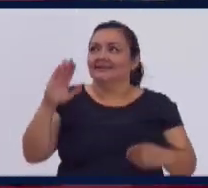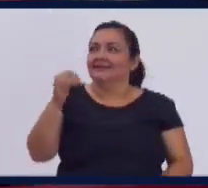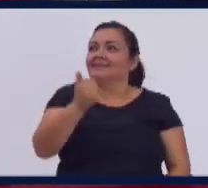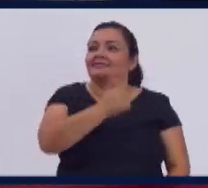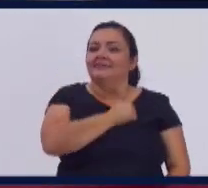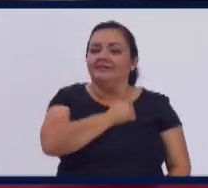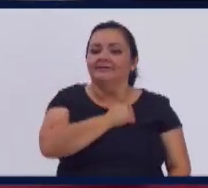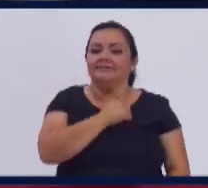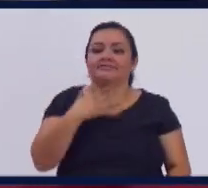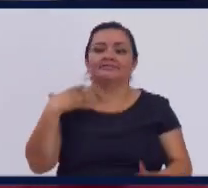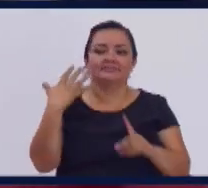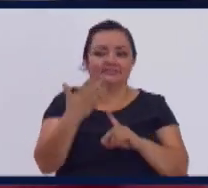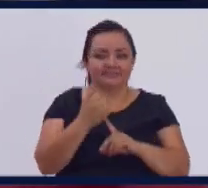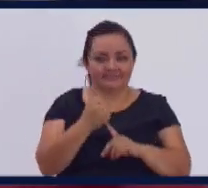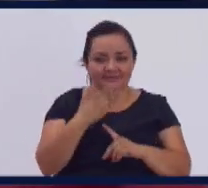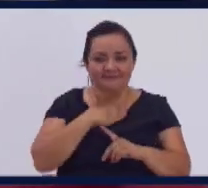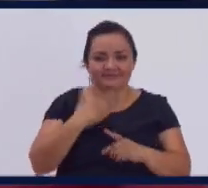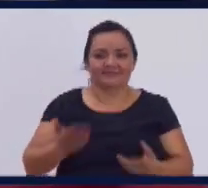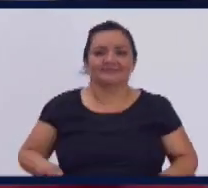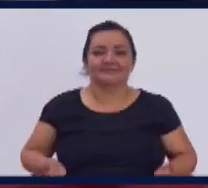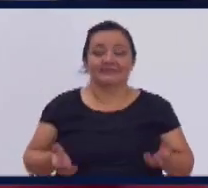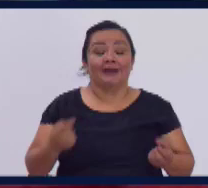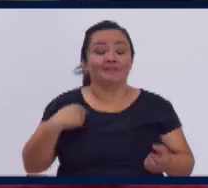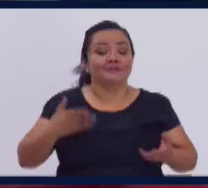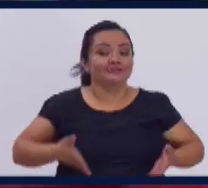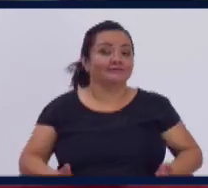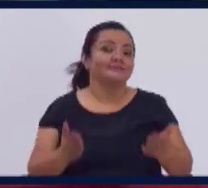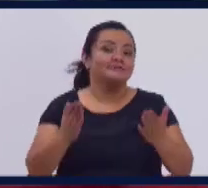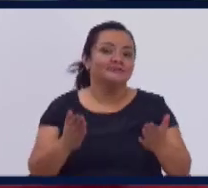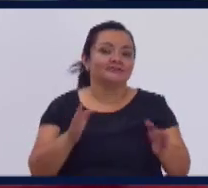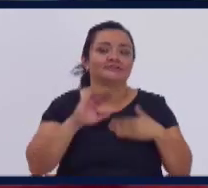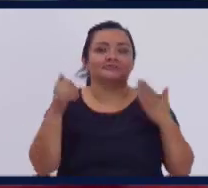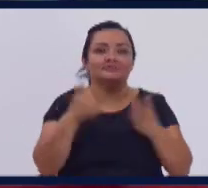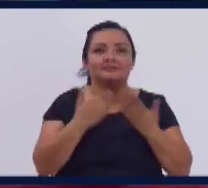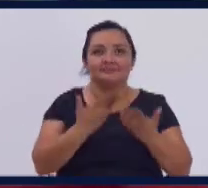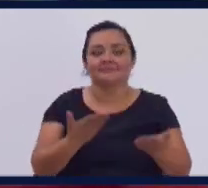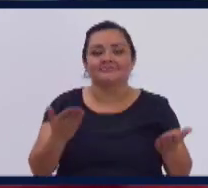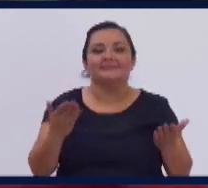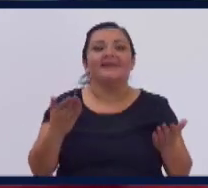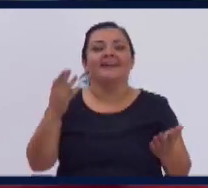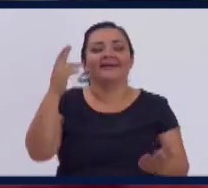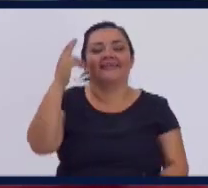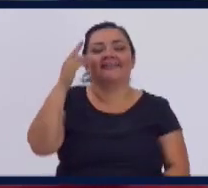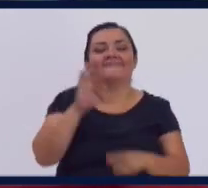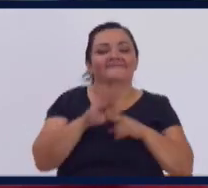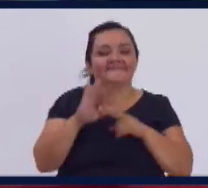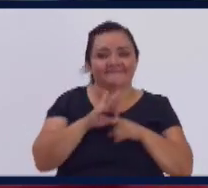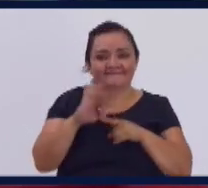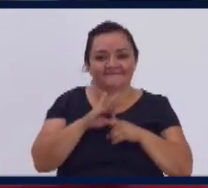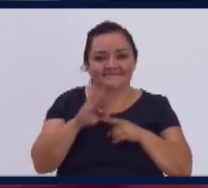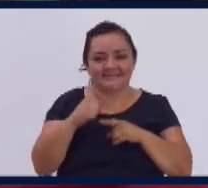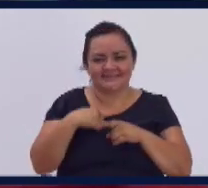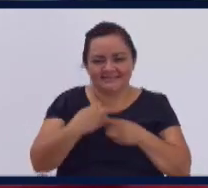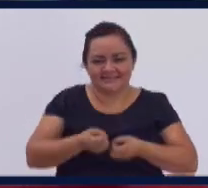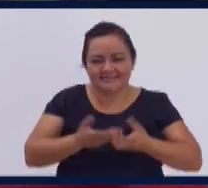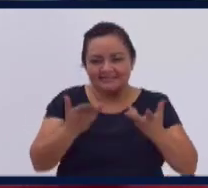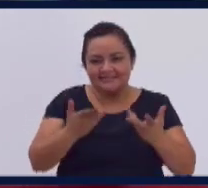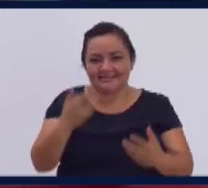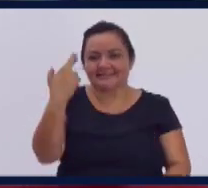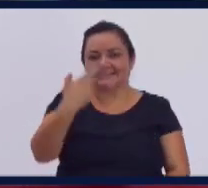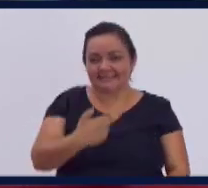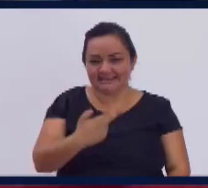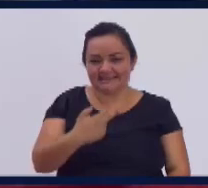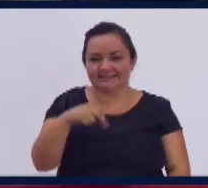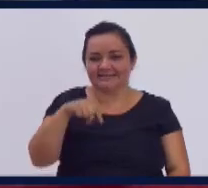entiendes por qué naciste y entiendes por qué estar aquí, todas las cosas tienen sentido. Les he contado algo real